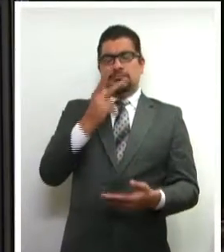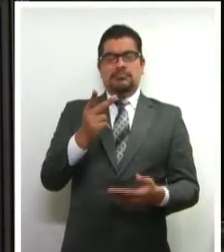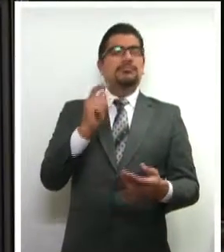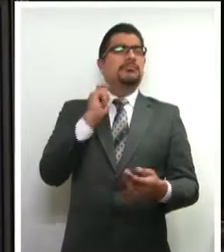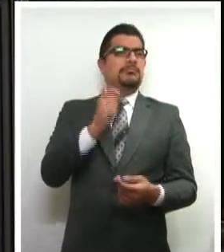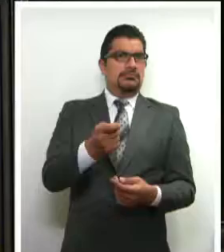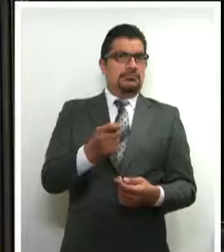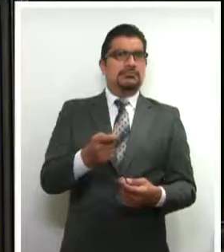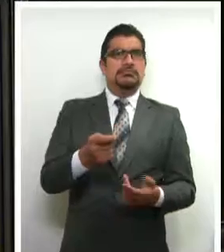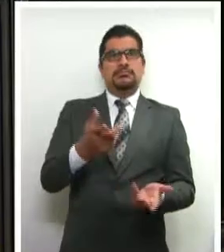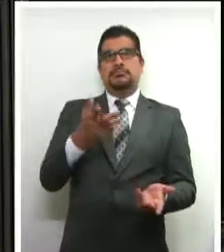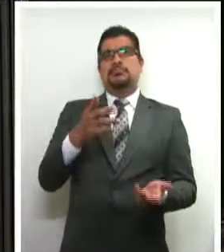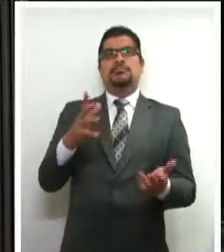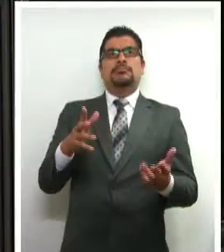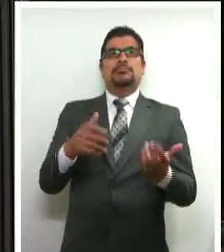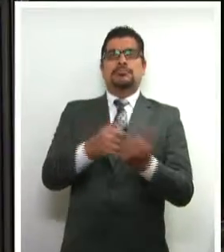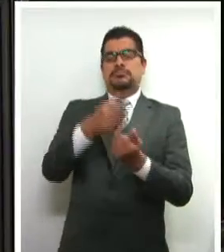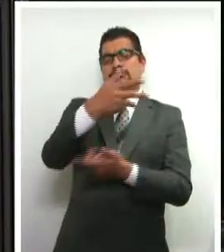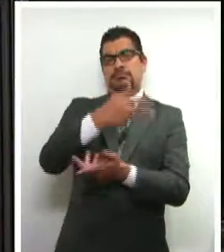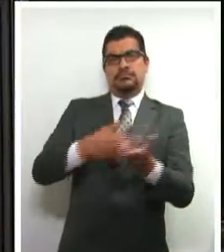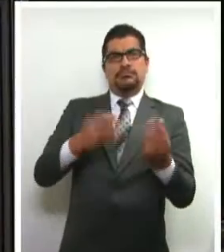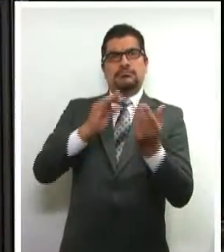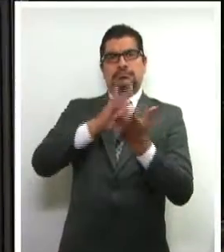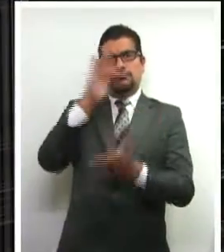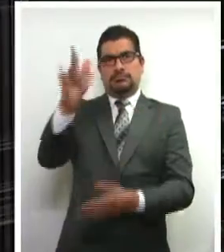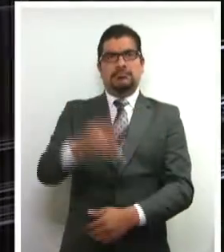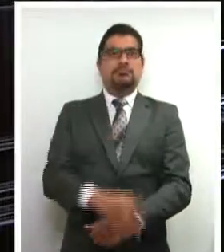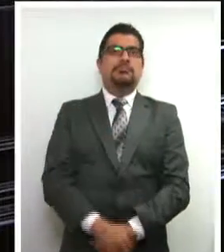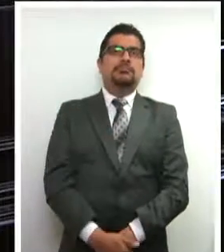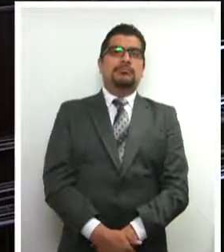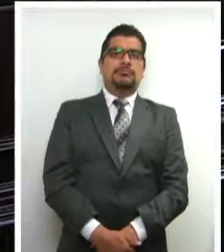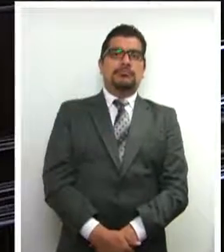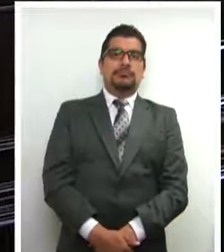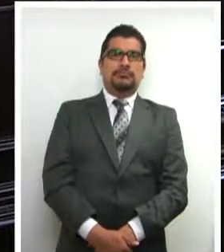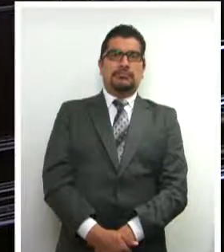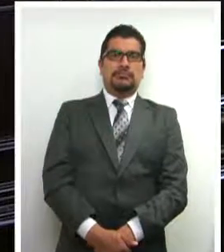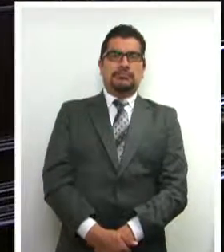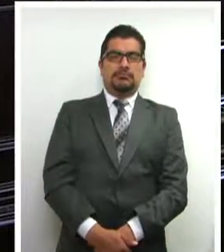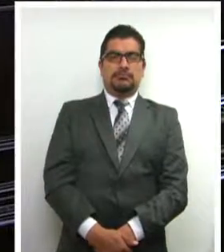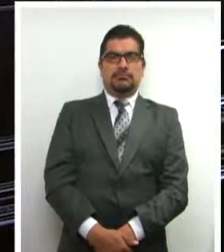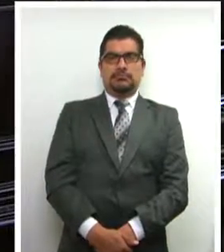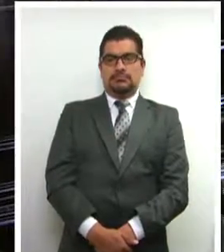palabra clave es participación. Muchas gracias.